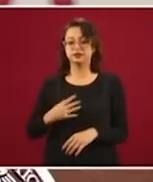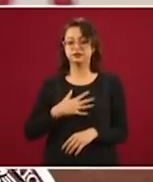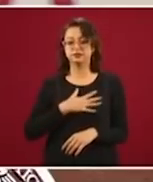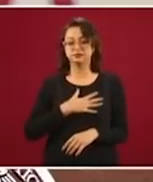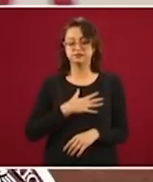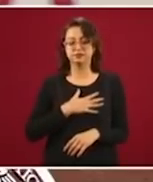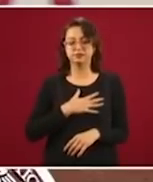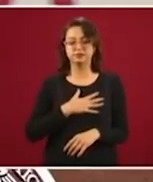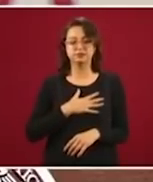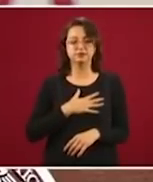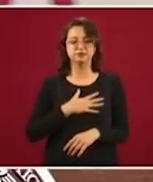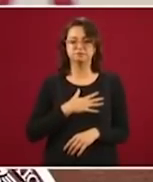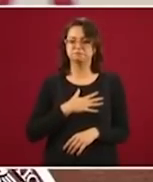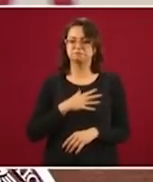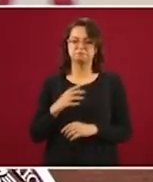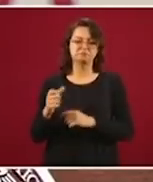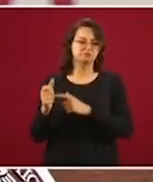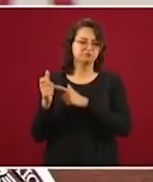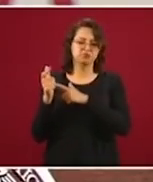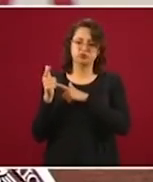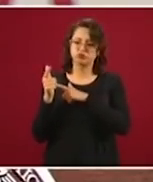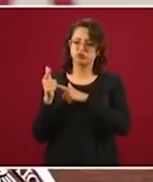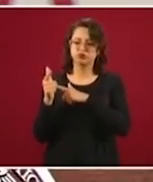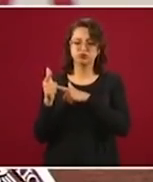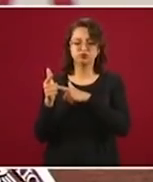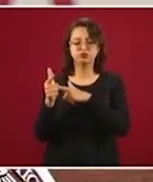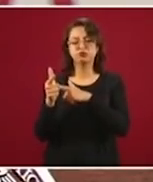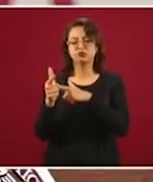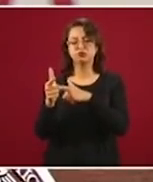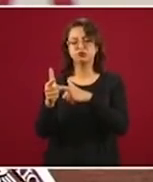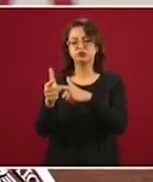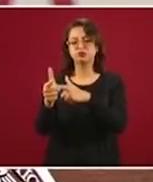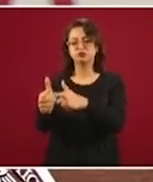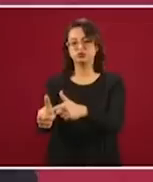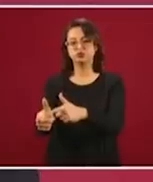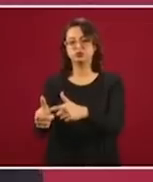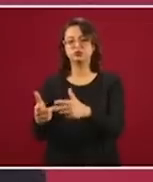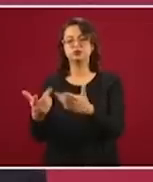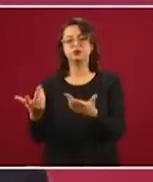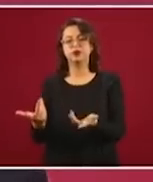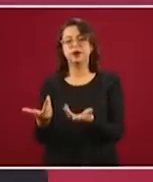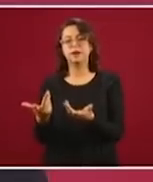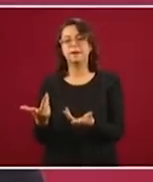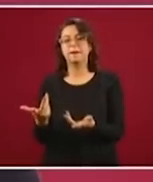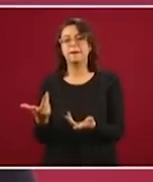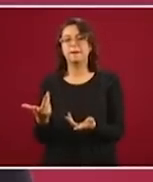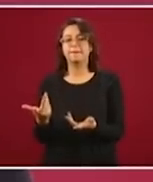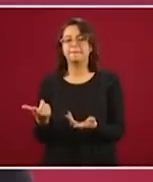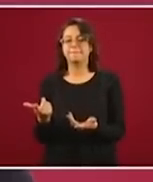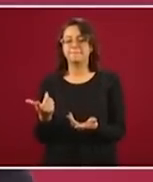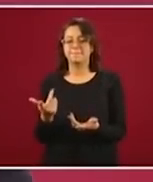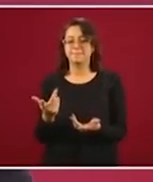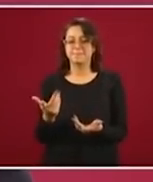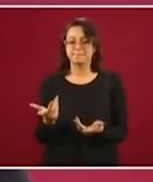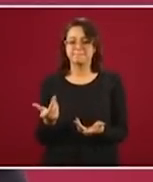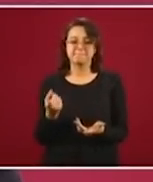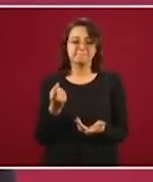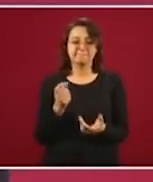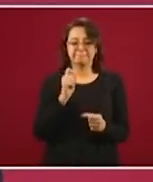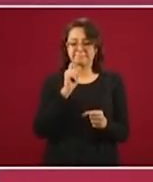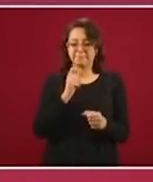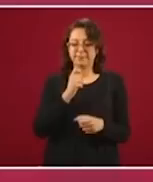se conservó, así como se transfirieron los servicios de salud a los